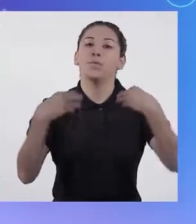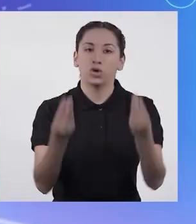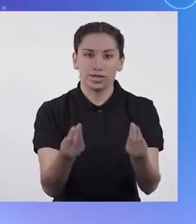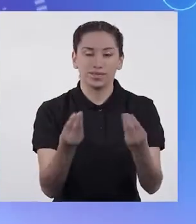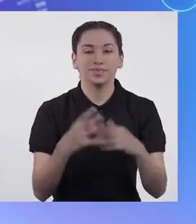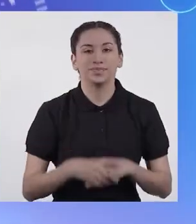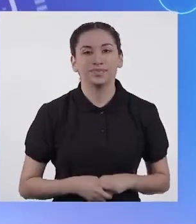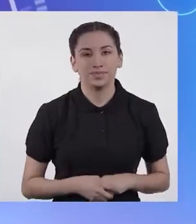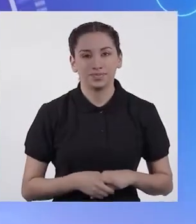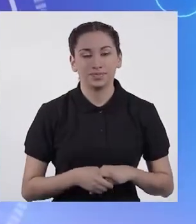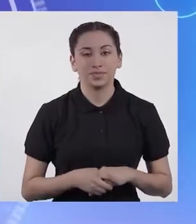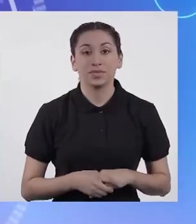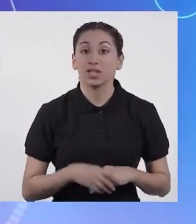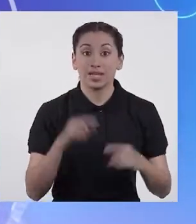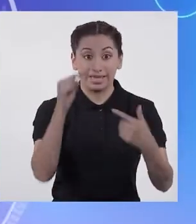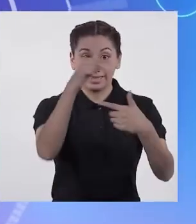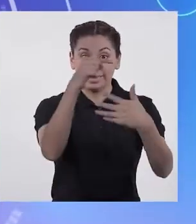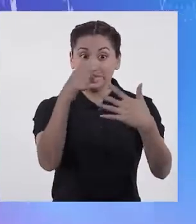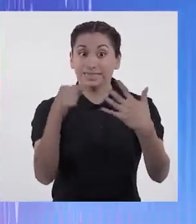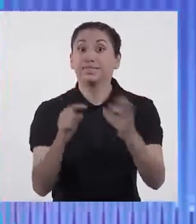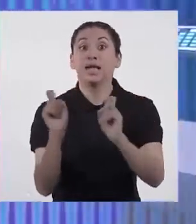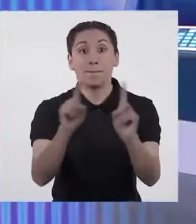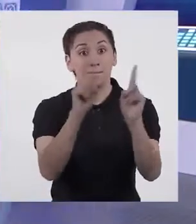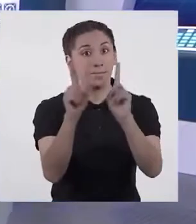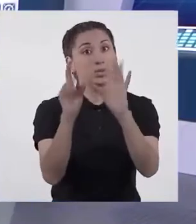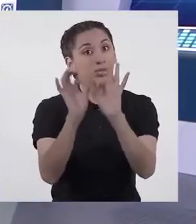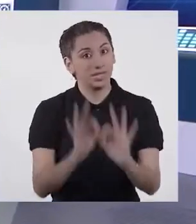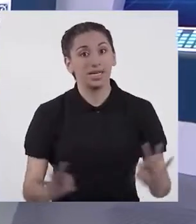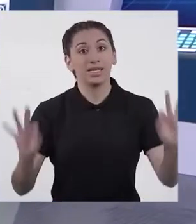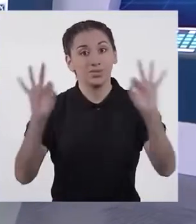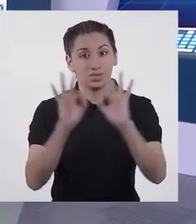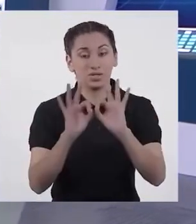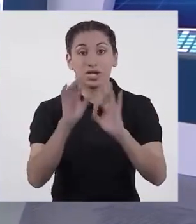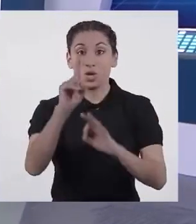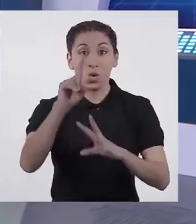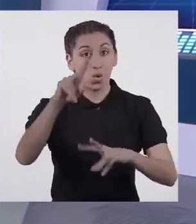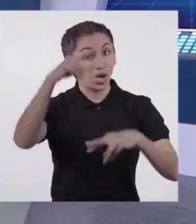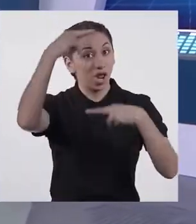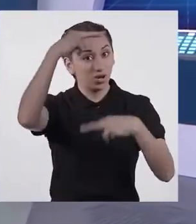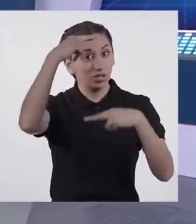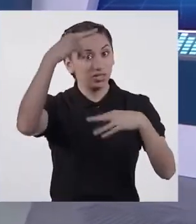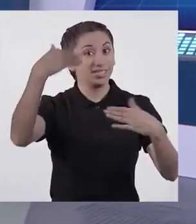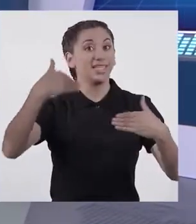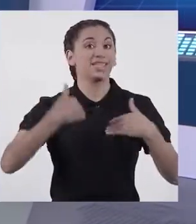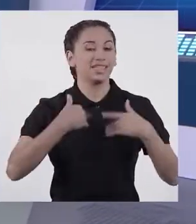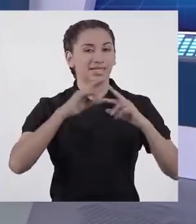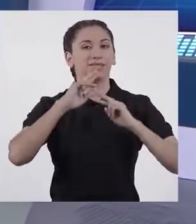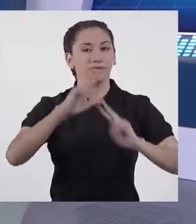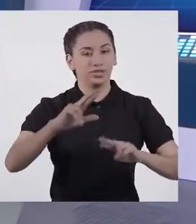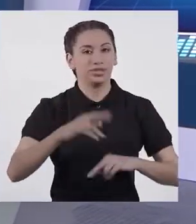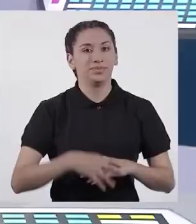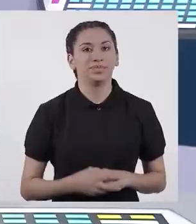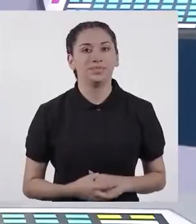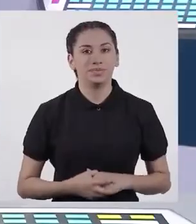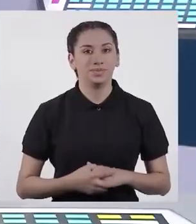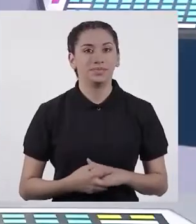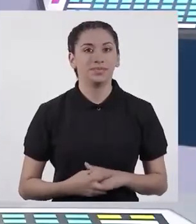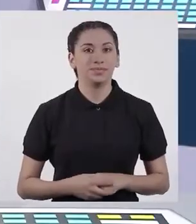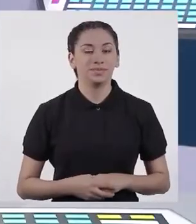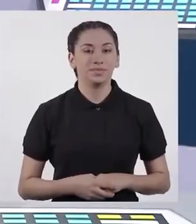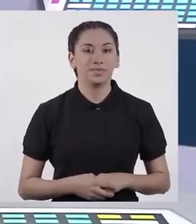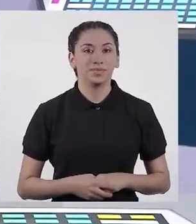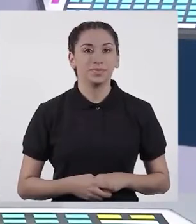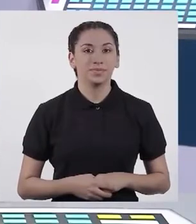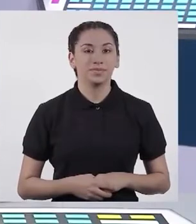qué. Son preguntas importantes que una noticia debe responder.